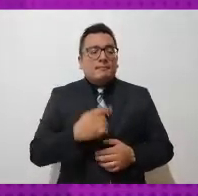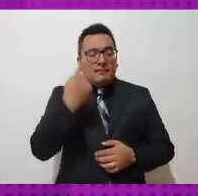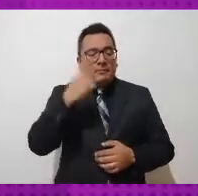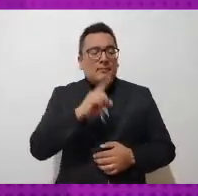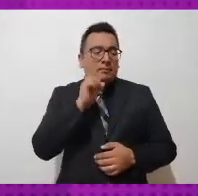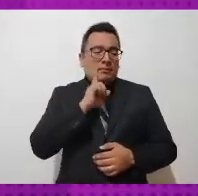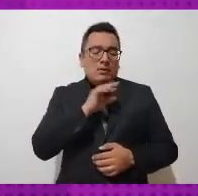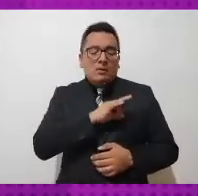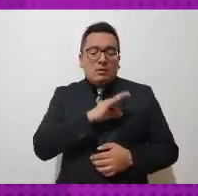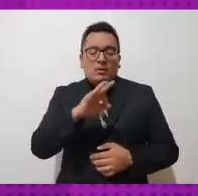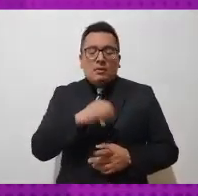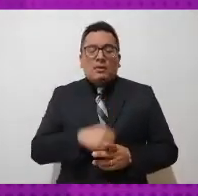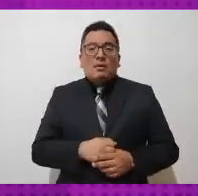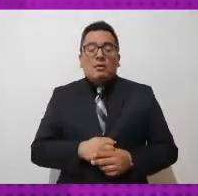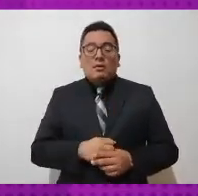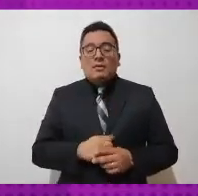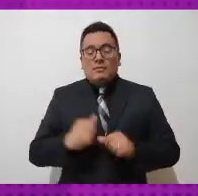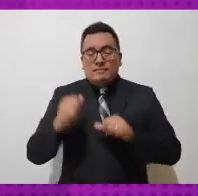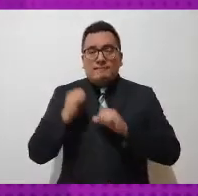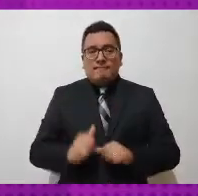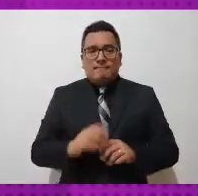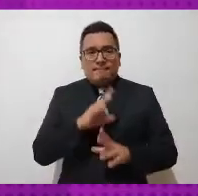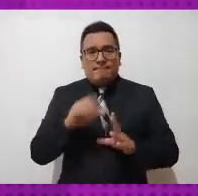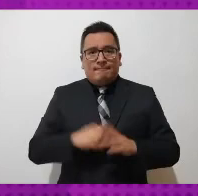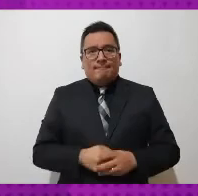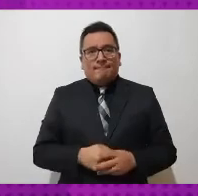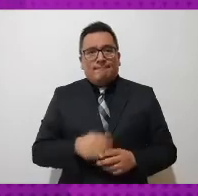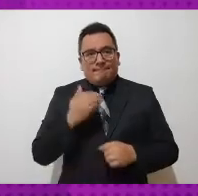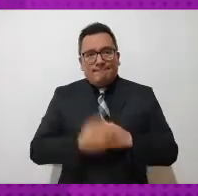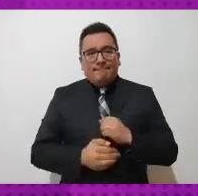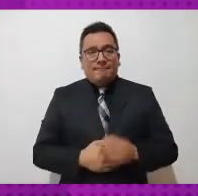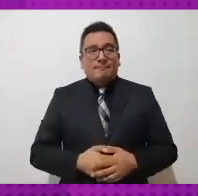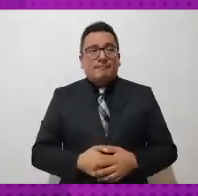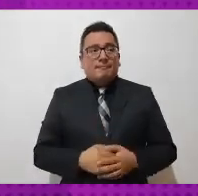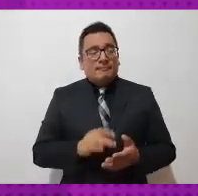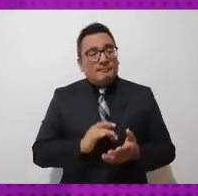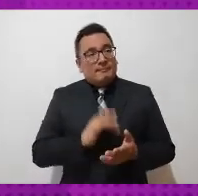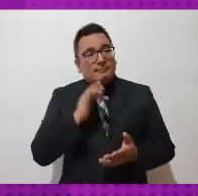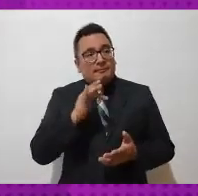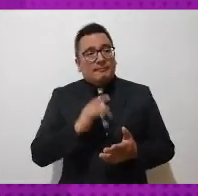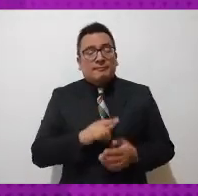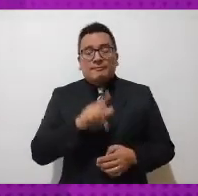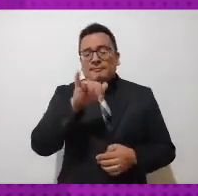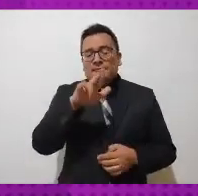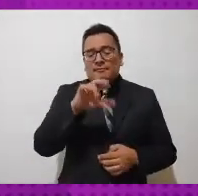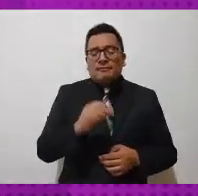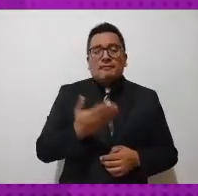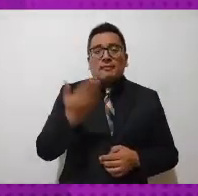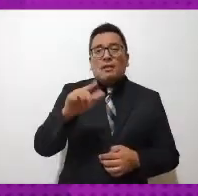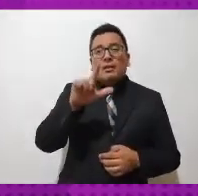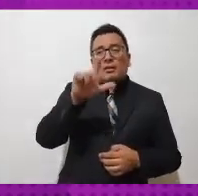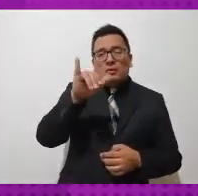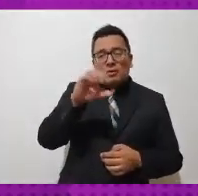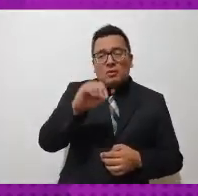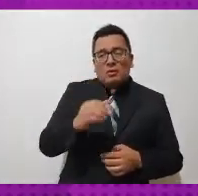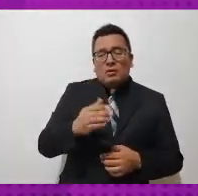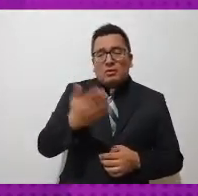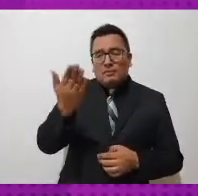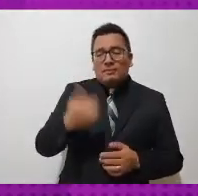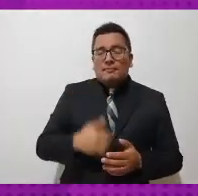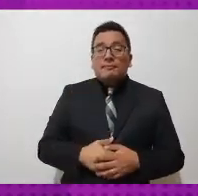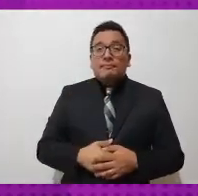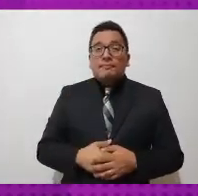mujeres tengamos pleno ejercicio del cargo. Es cuanto. Muchas gracias, Lirio. Lucía Peraza, adelante, por